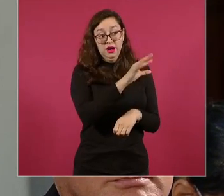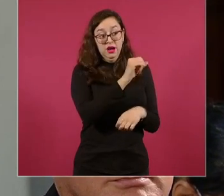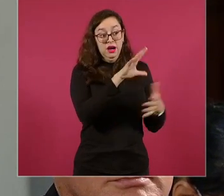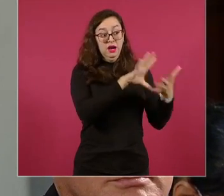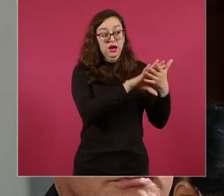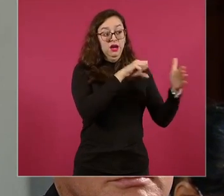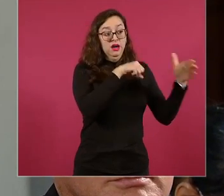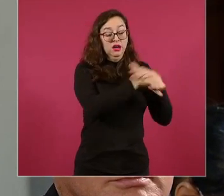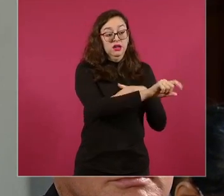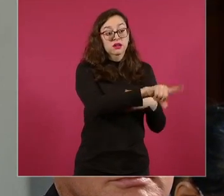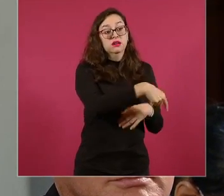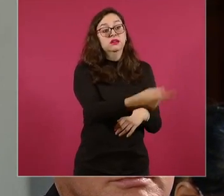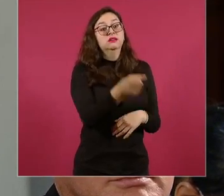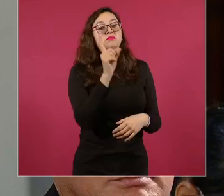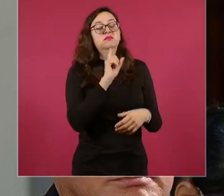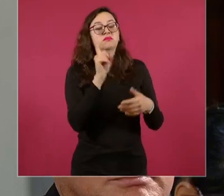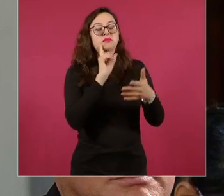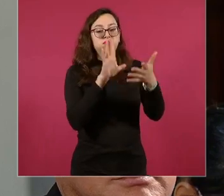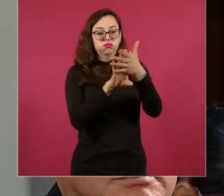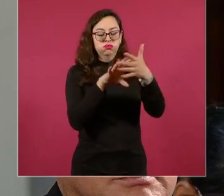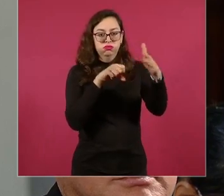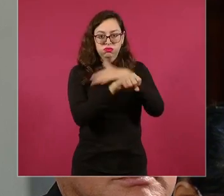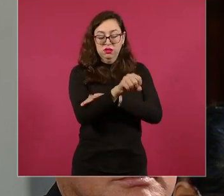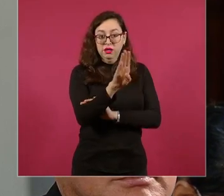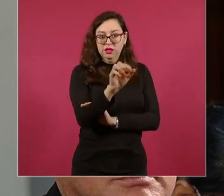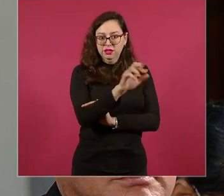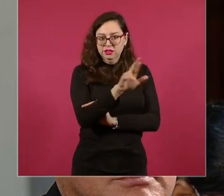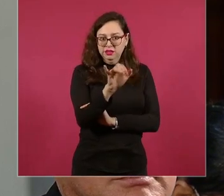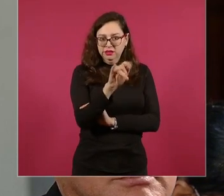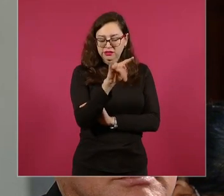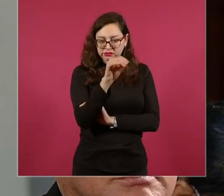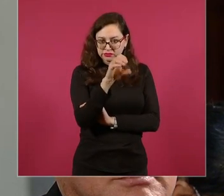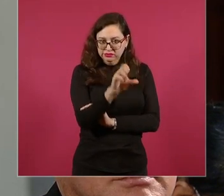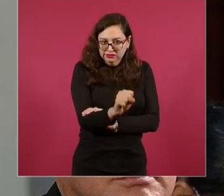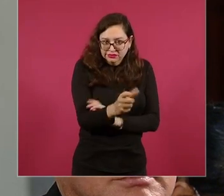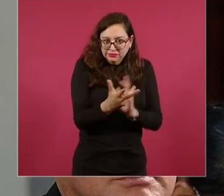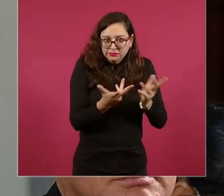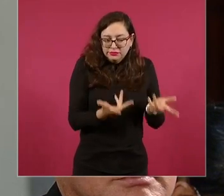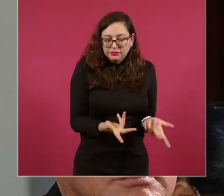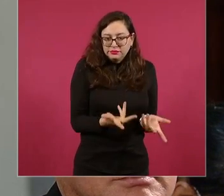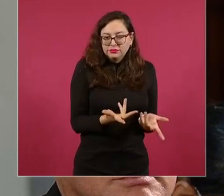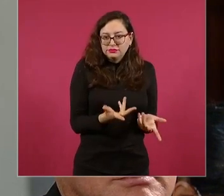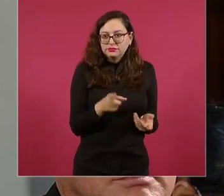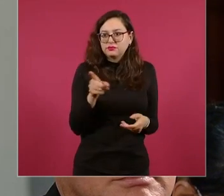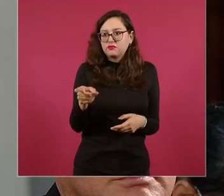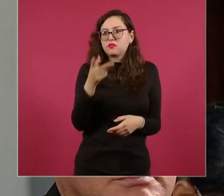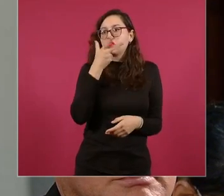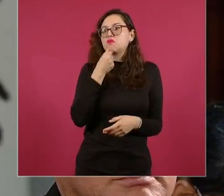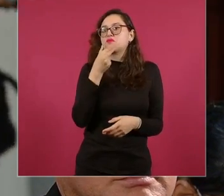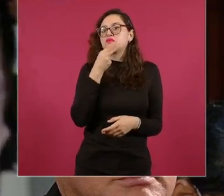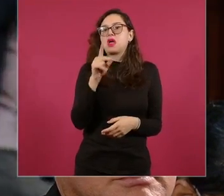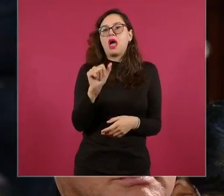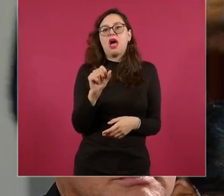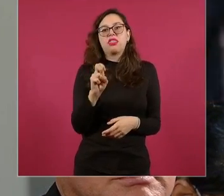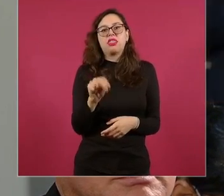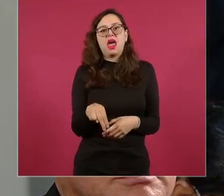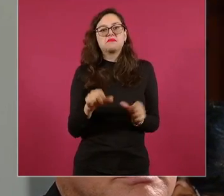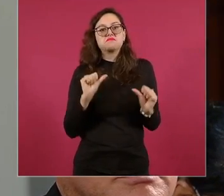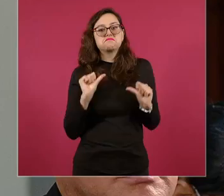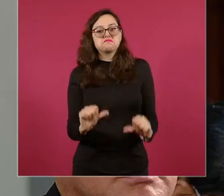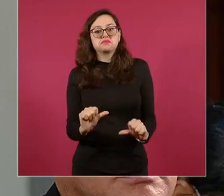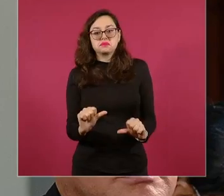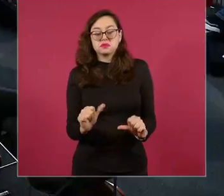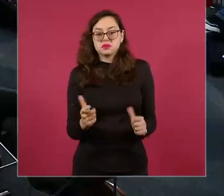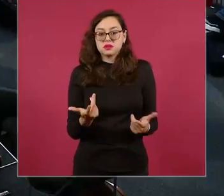en el centro femenil de Barrientos Estado de México debido a la presión pues que están ejerciendo estas